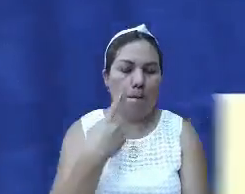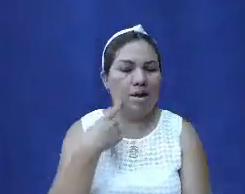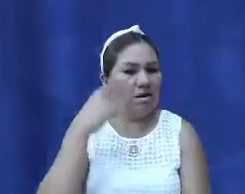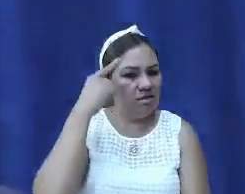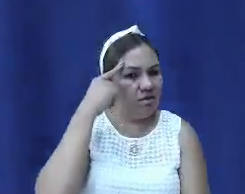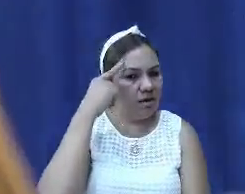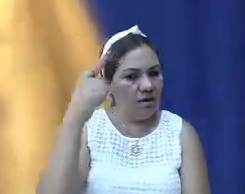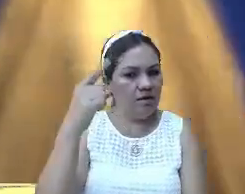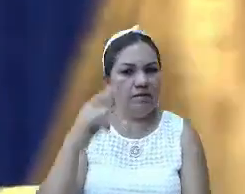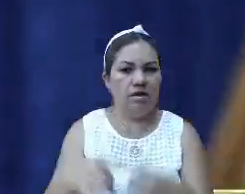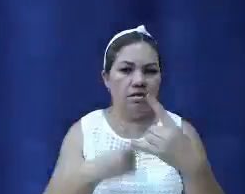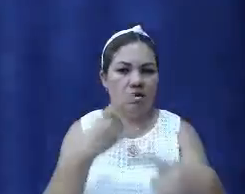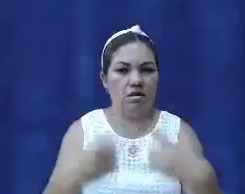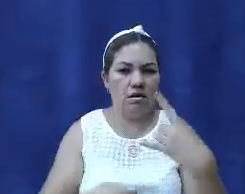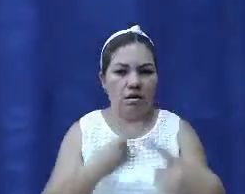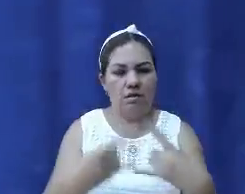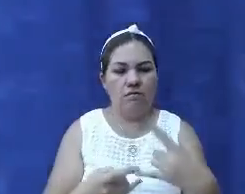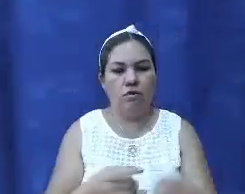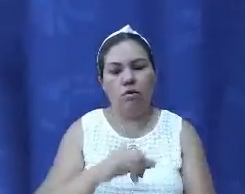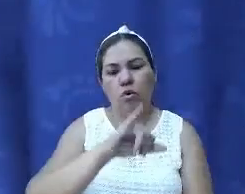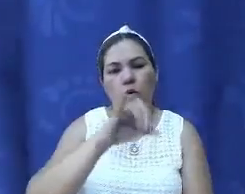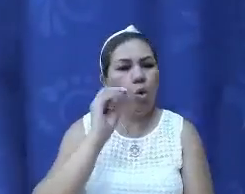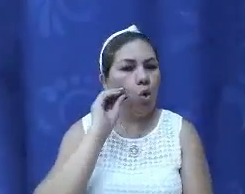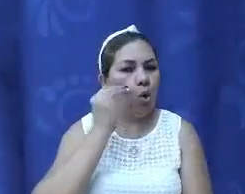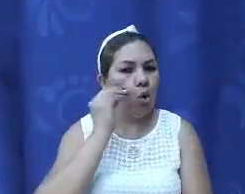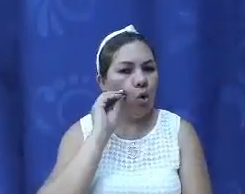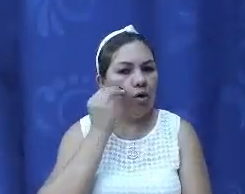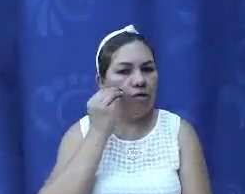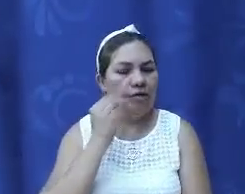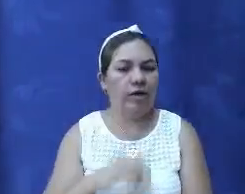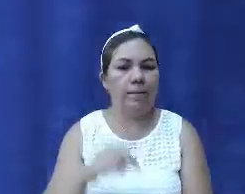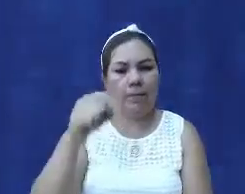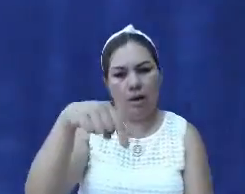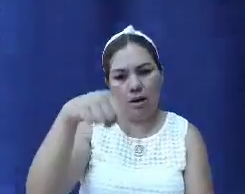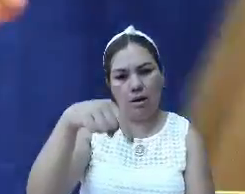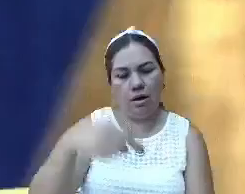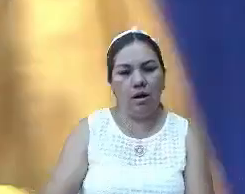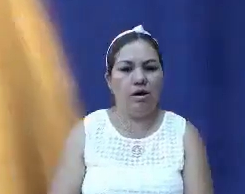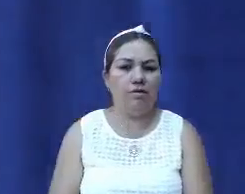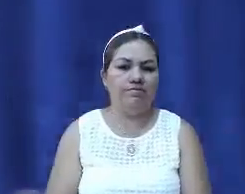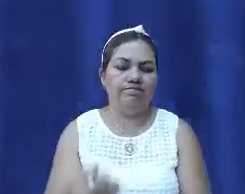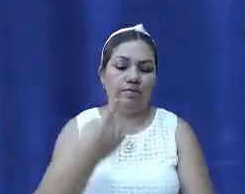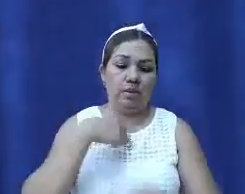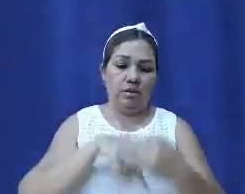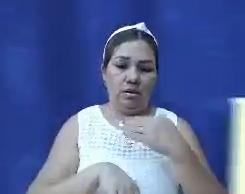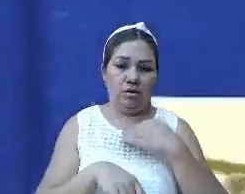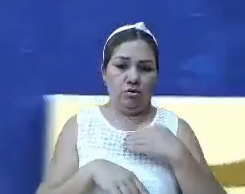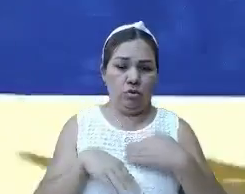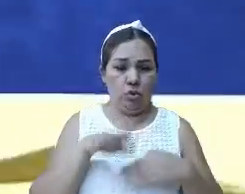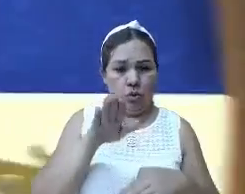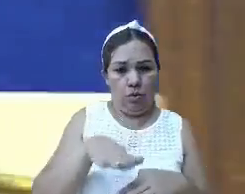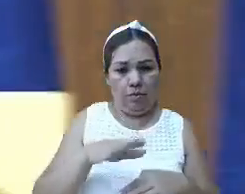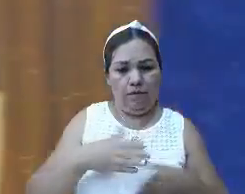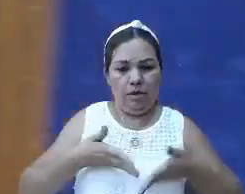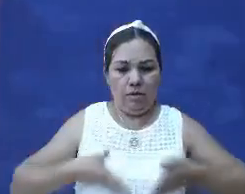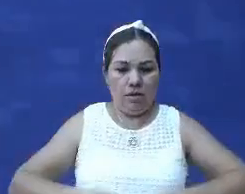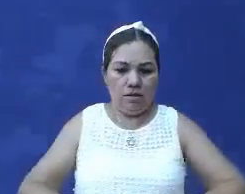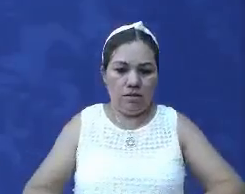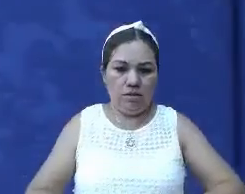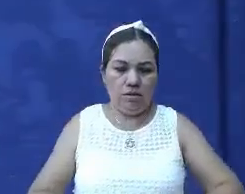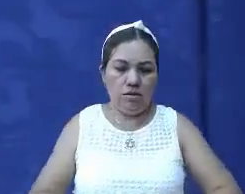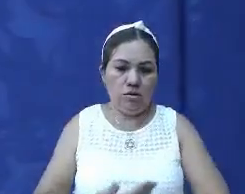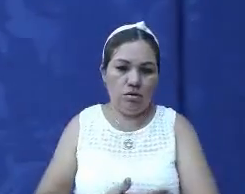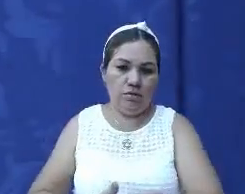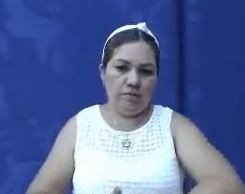aquí en Paraguay, en Latinoamérica, y dentro de los niños que están naciendo, posiblemente sean